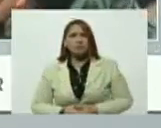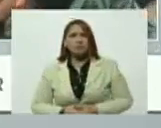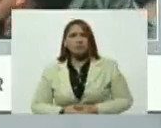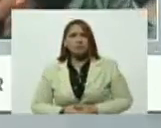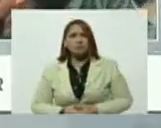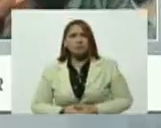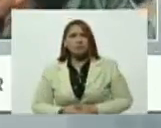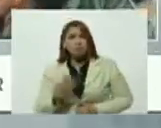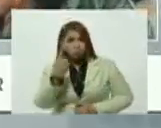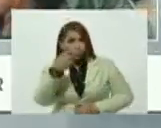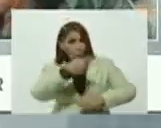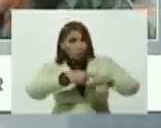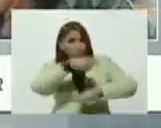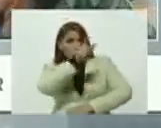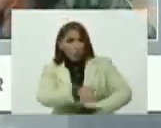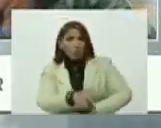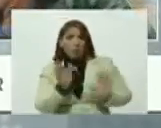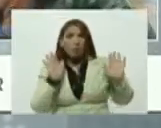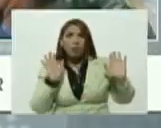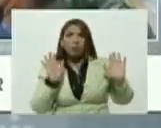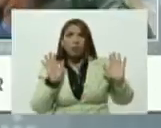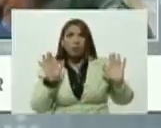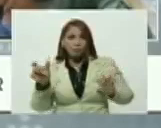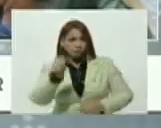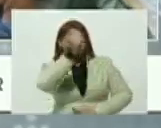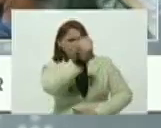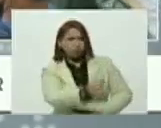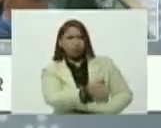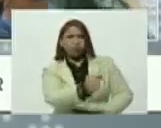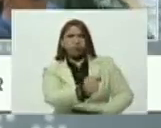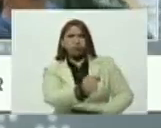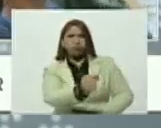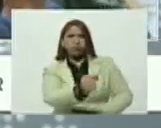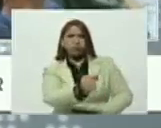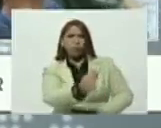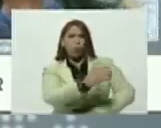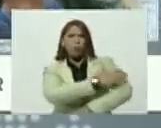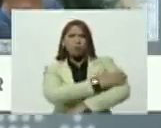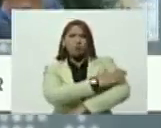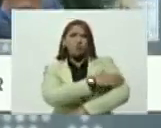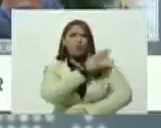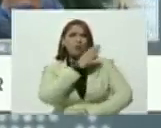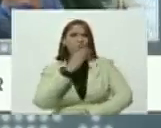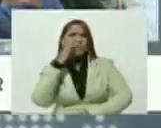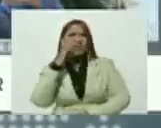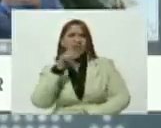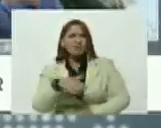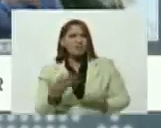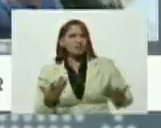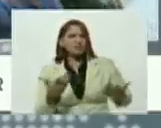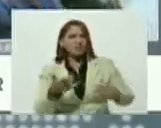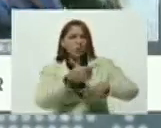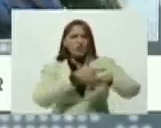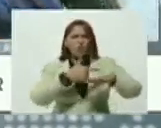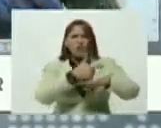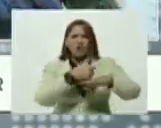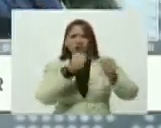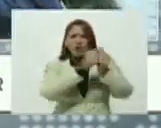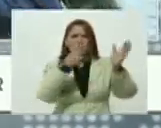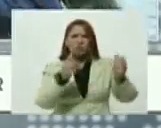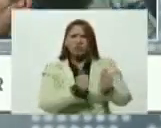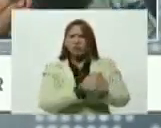Es un gobernador impuesto por Ramos Alud y Capriles. El gobernador Ramos Alud y